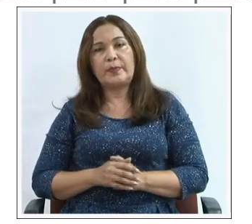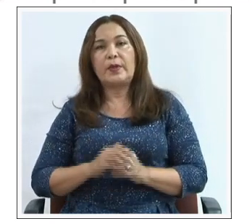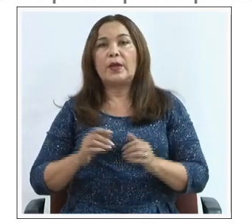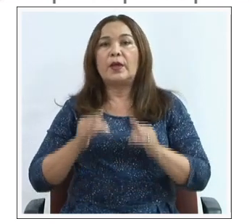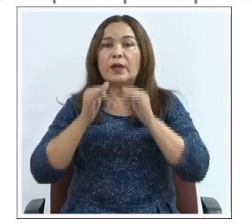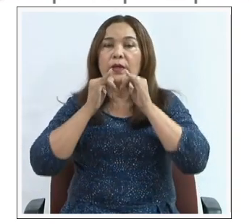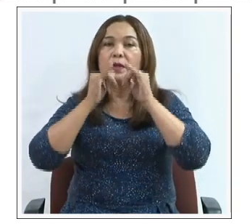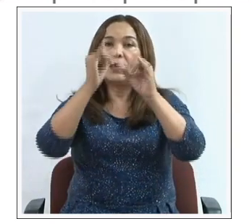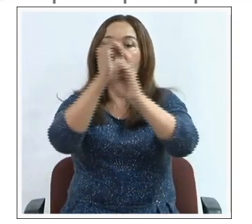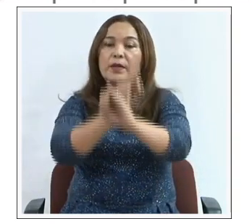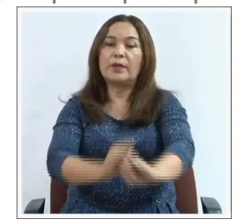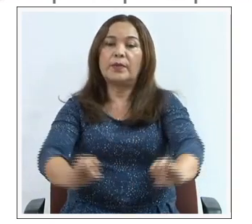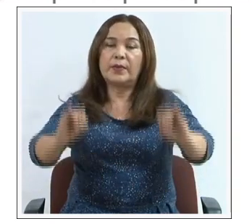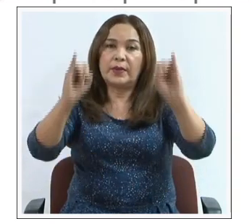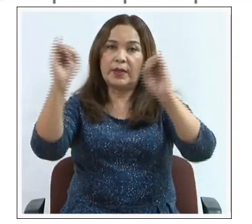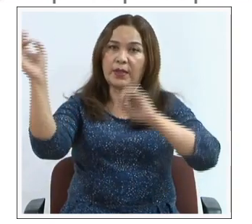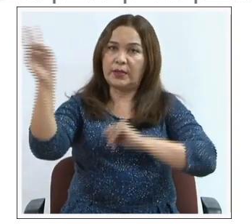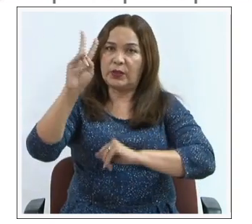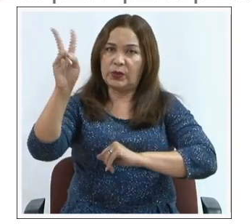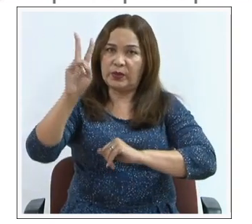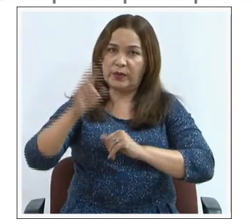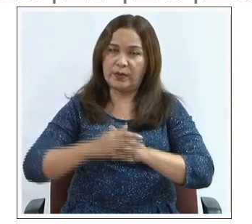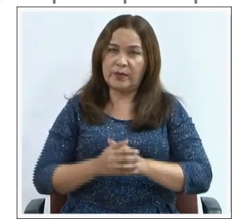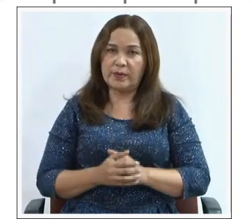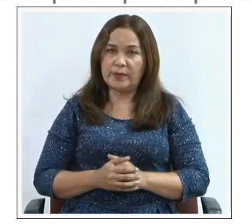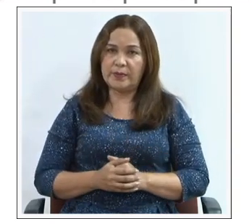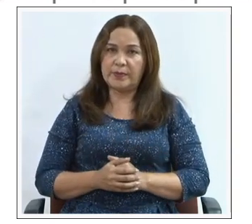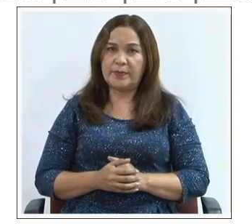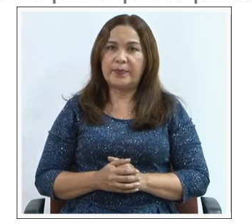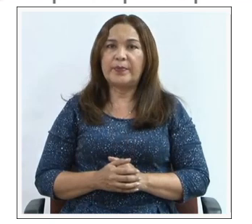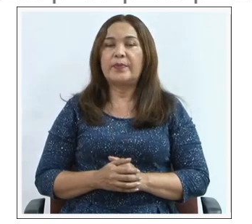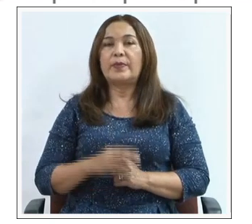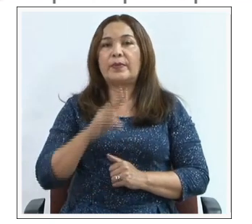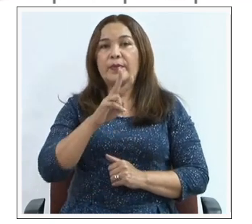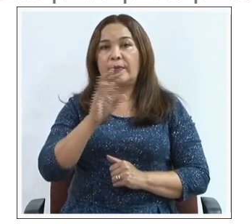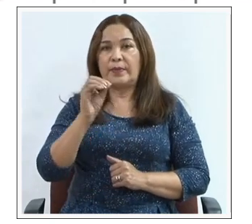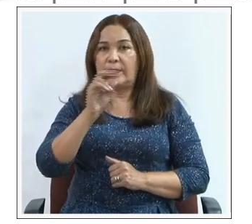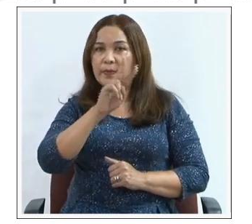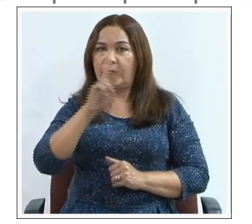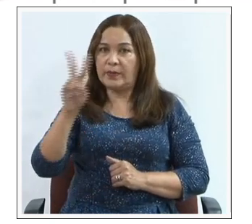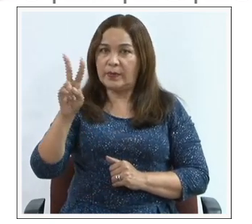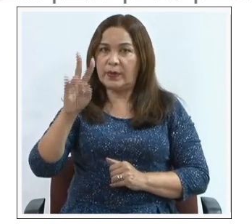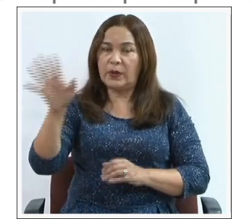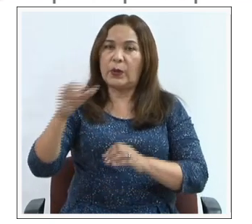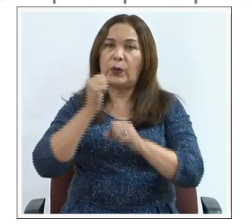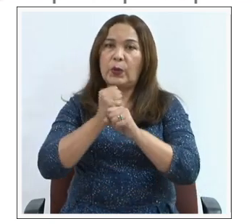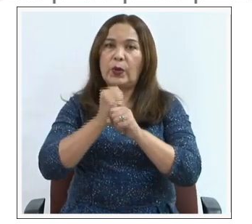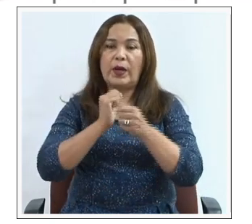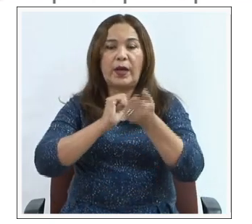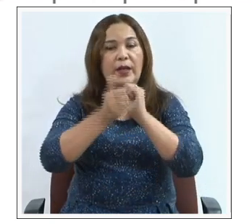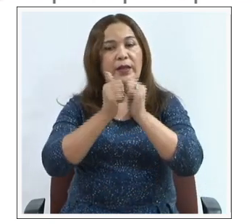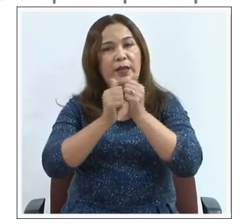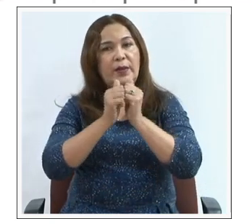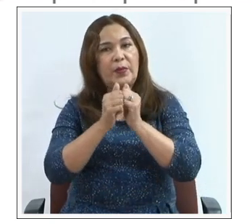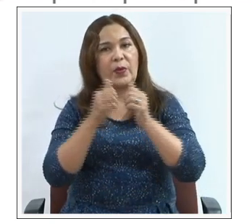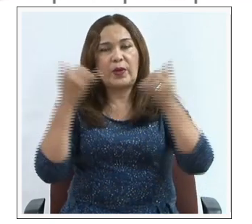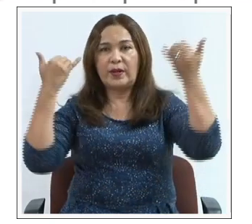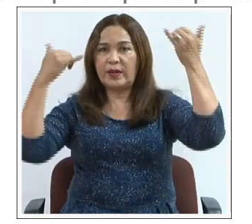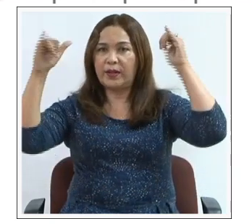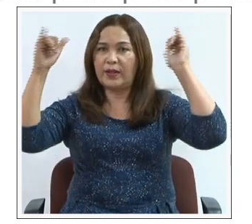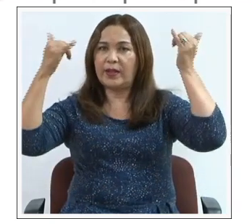proclamación de la independencia de venezuela del 20 al 22 jornada del deporte y la recreación